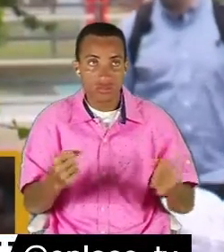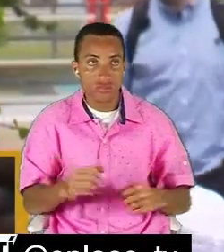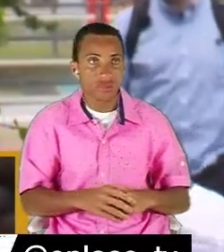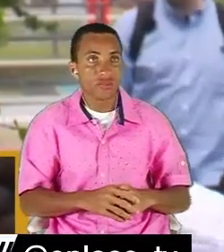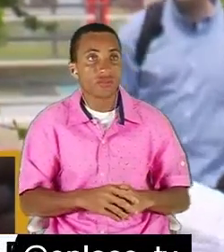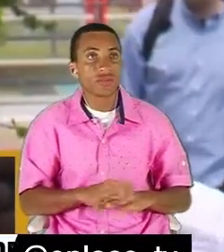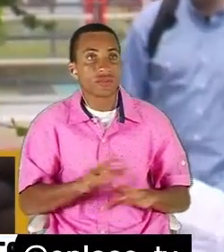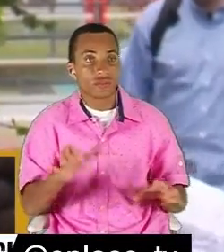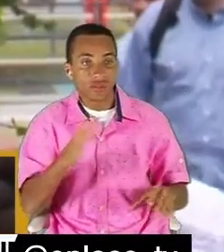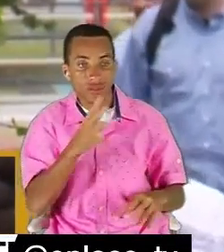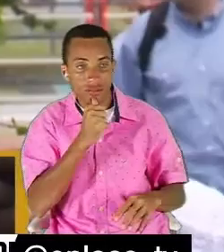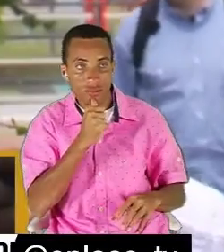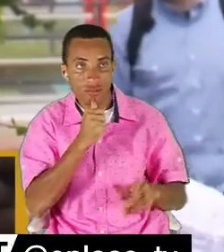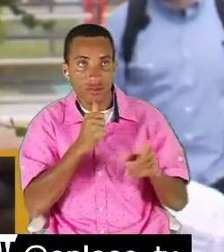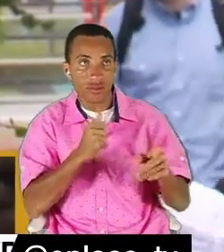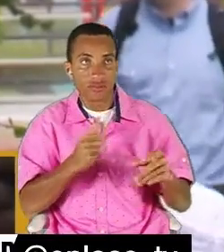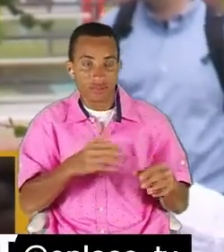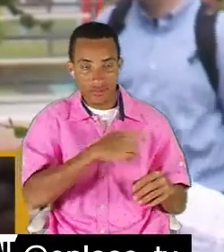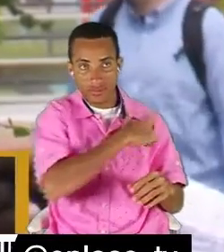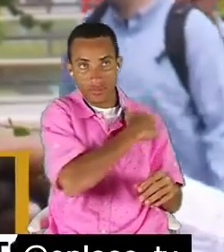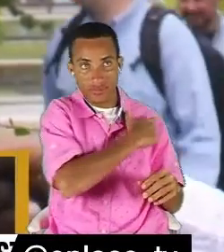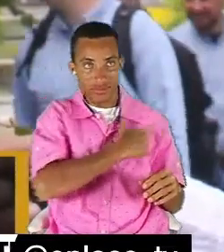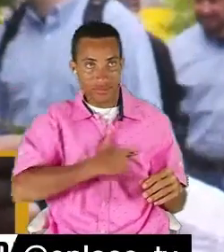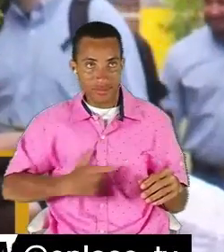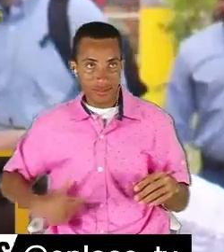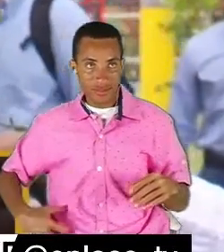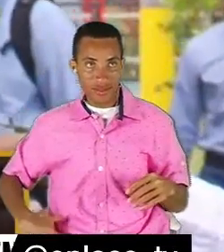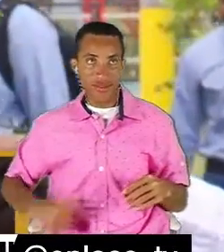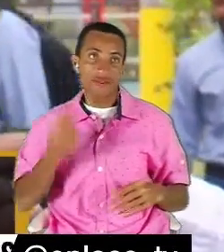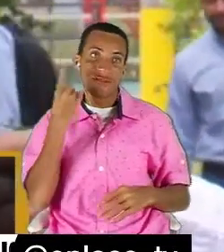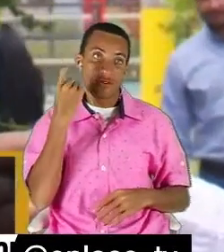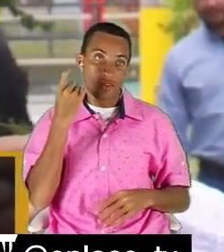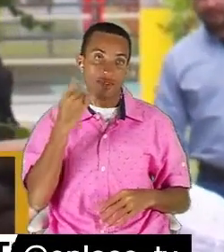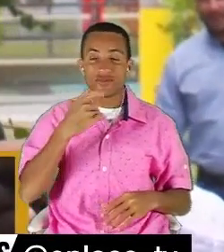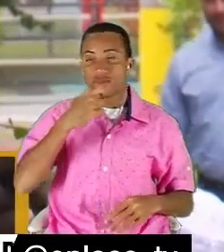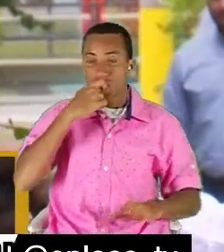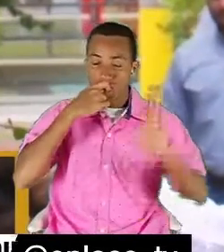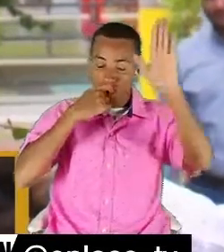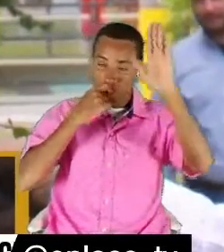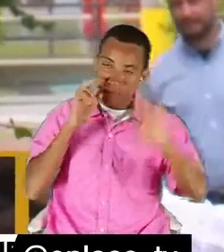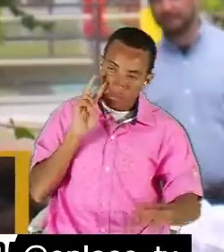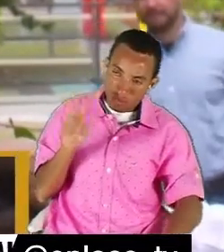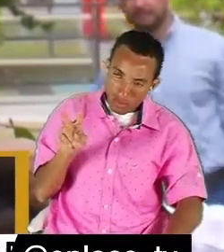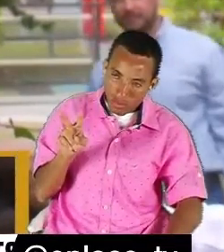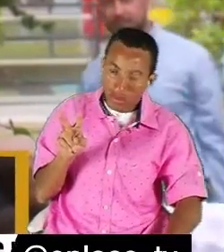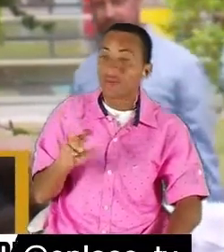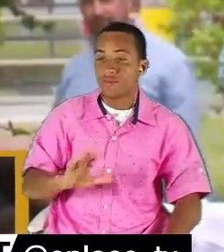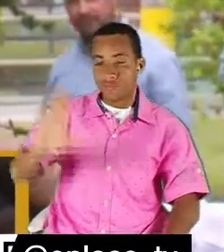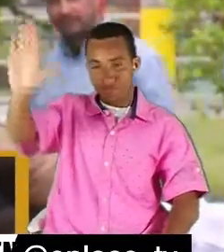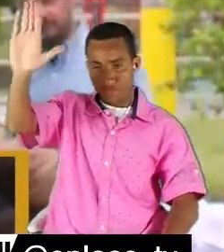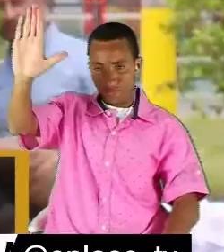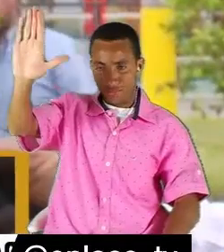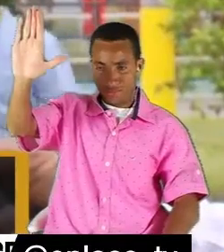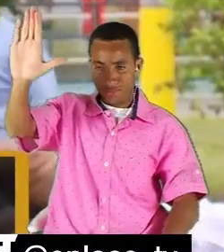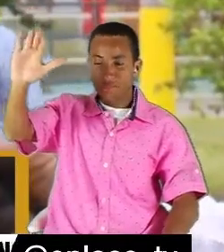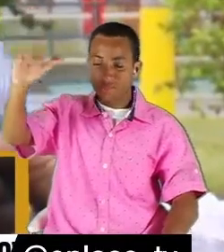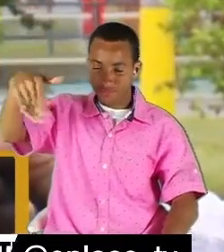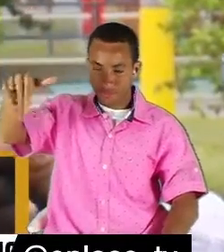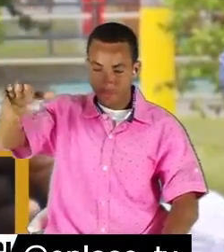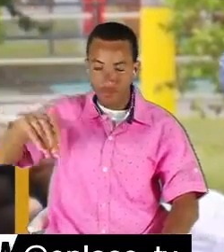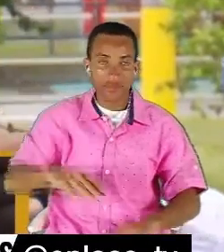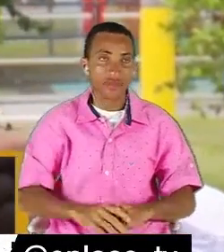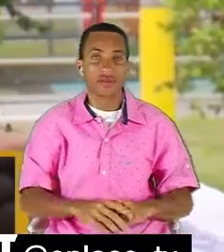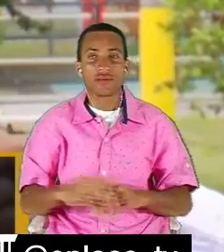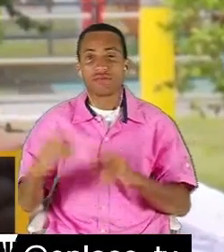Y no llevaban el cinturón, pues entonces él al ver que no llevaba lo intervino y el malestar